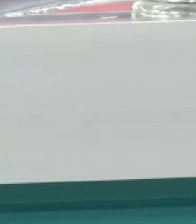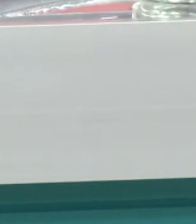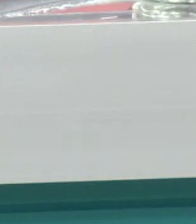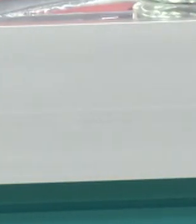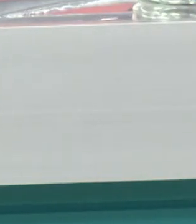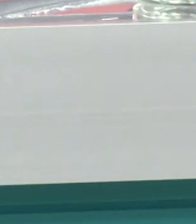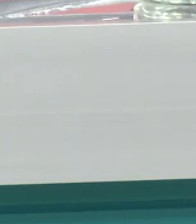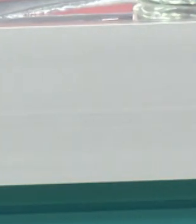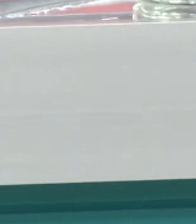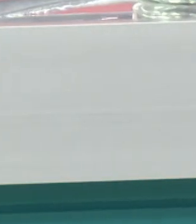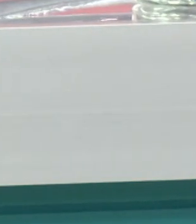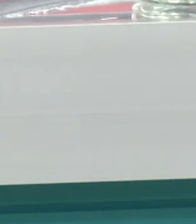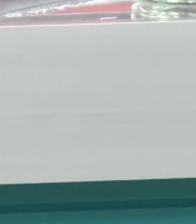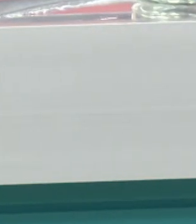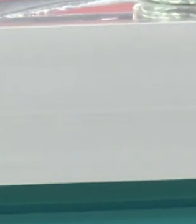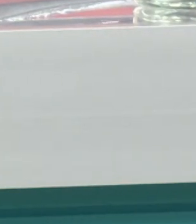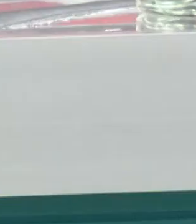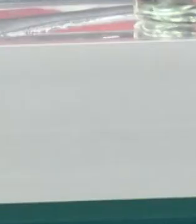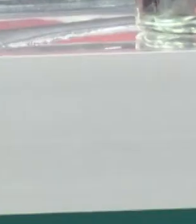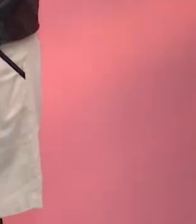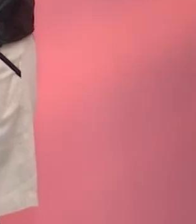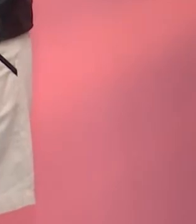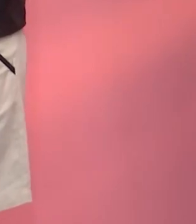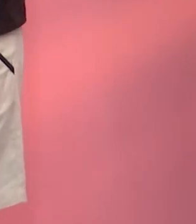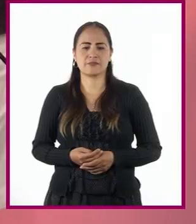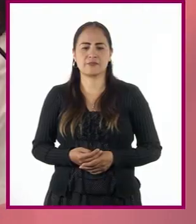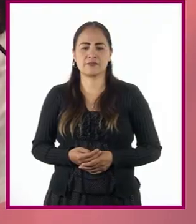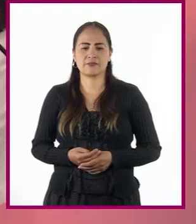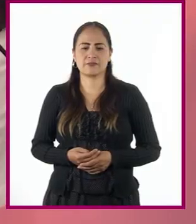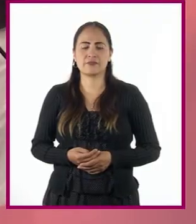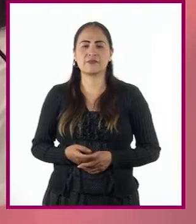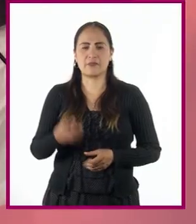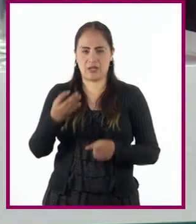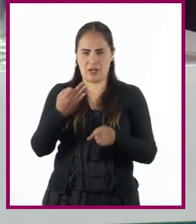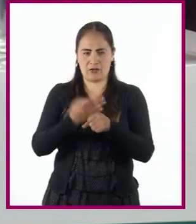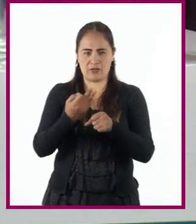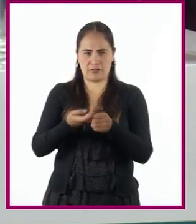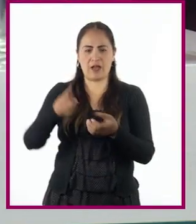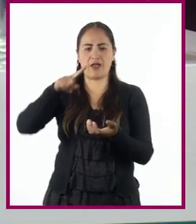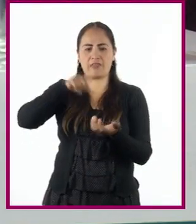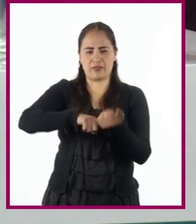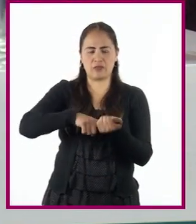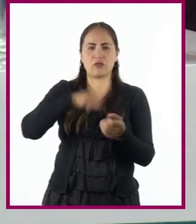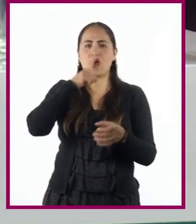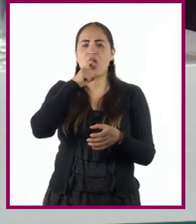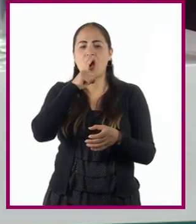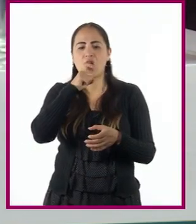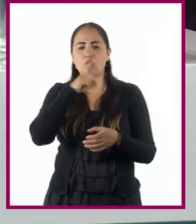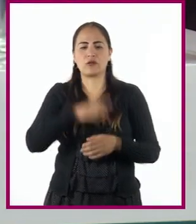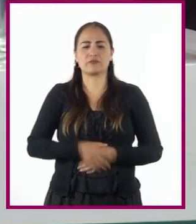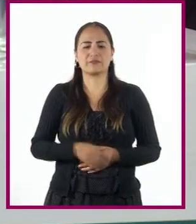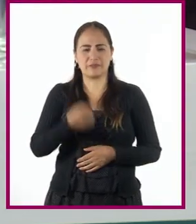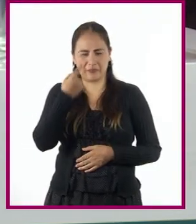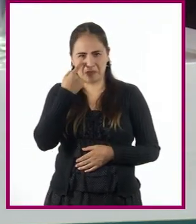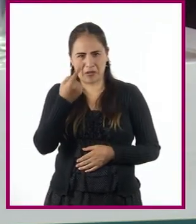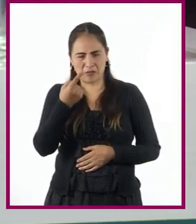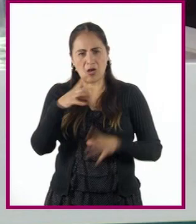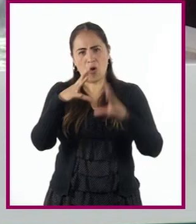A lo mejor va a tardar un poquito el proceso y lo vamos a introducir en el agua. Y vemos que se